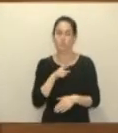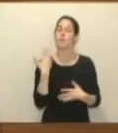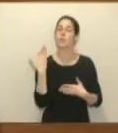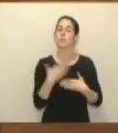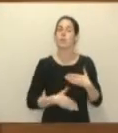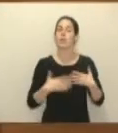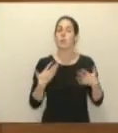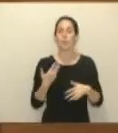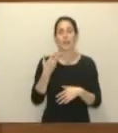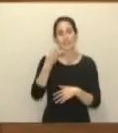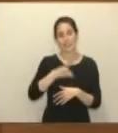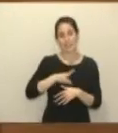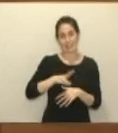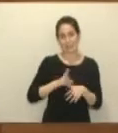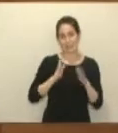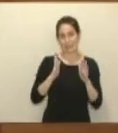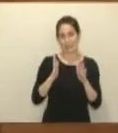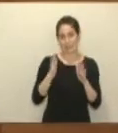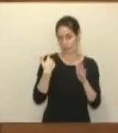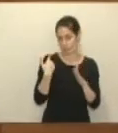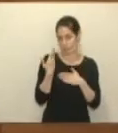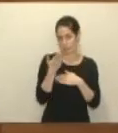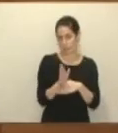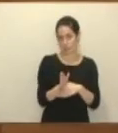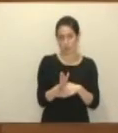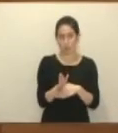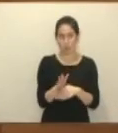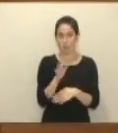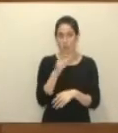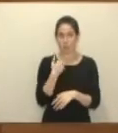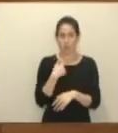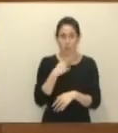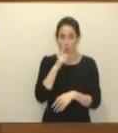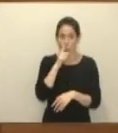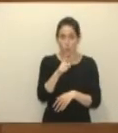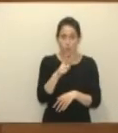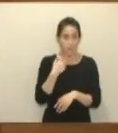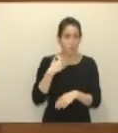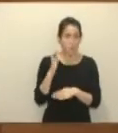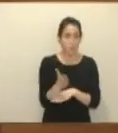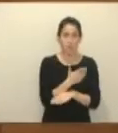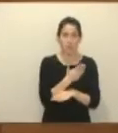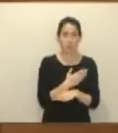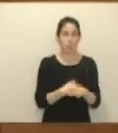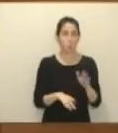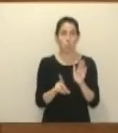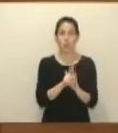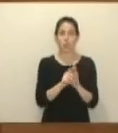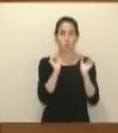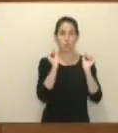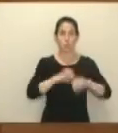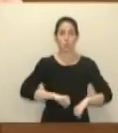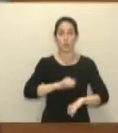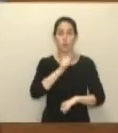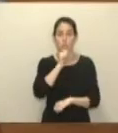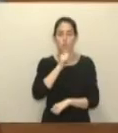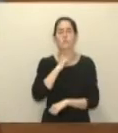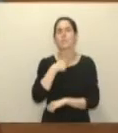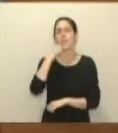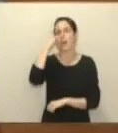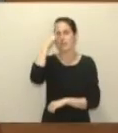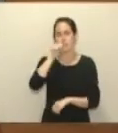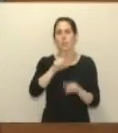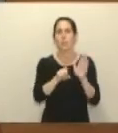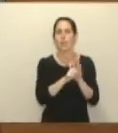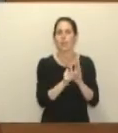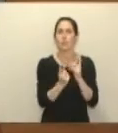3 meses, y un año después no están todavía aprobados los decretos. Sabemos que hay algún